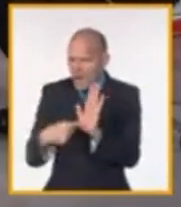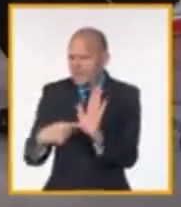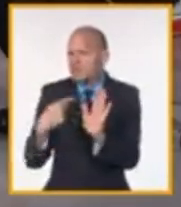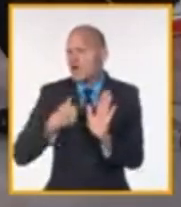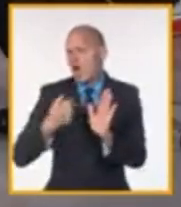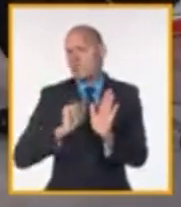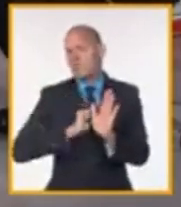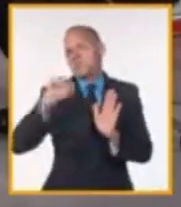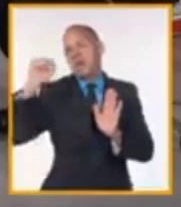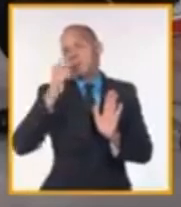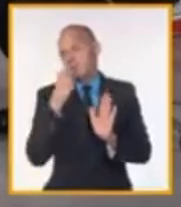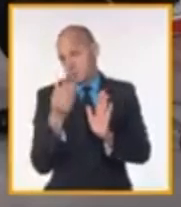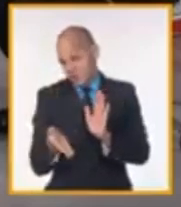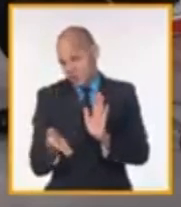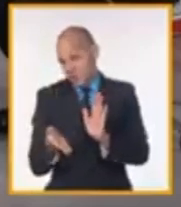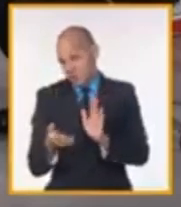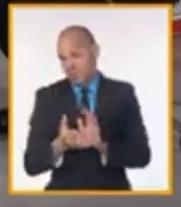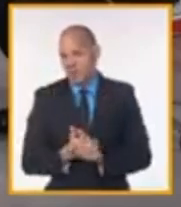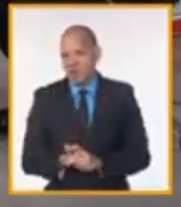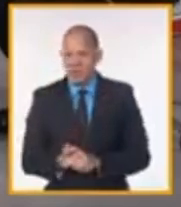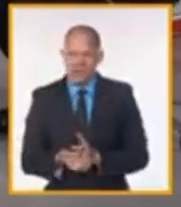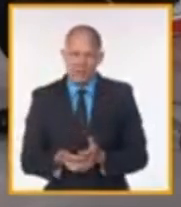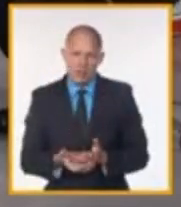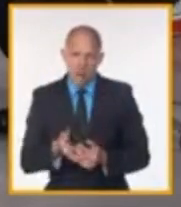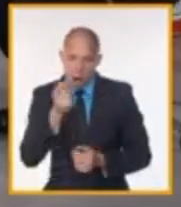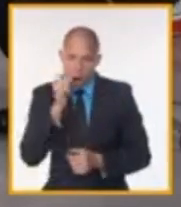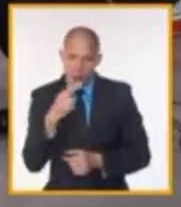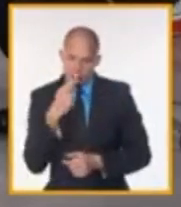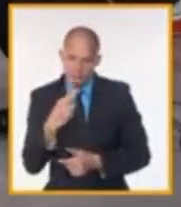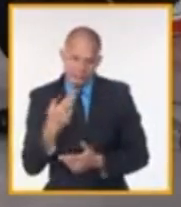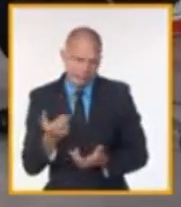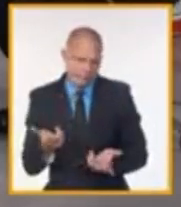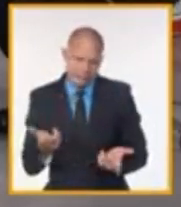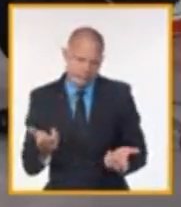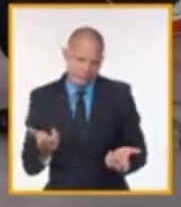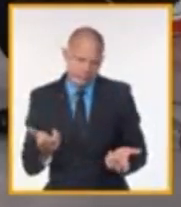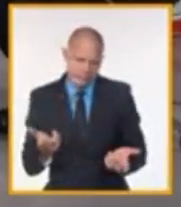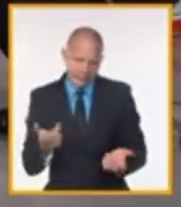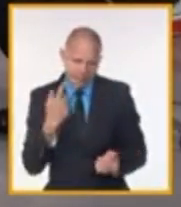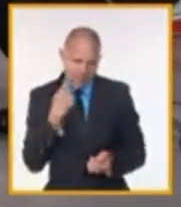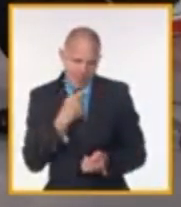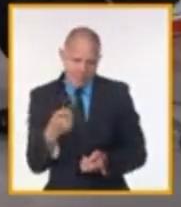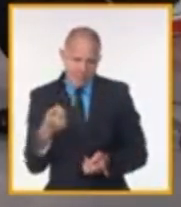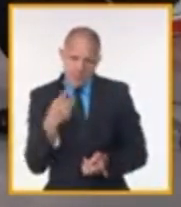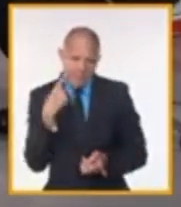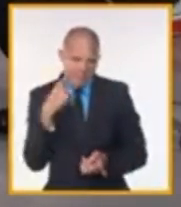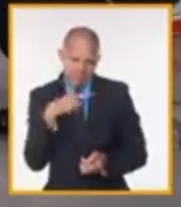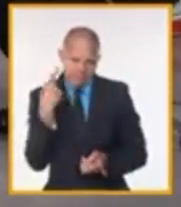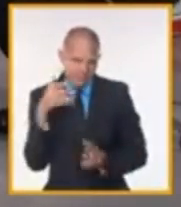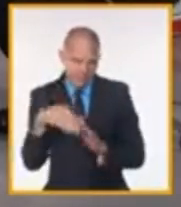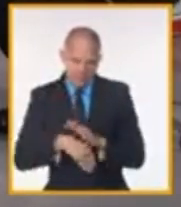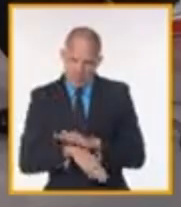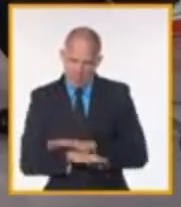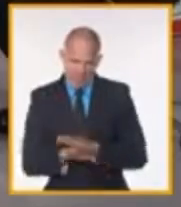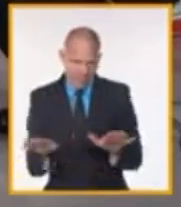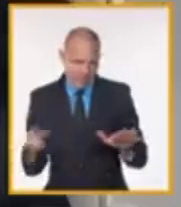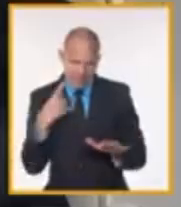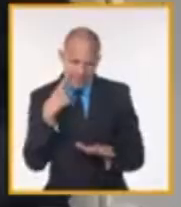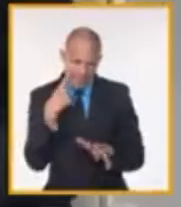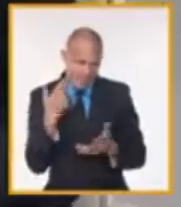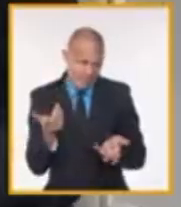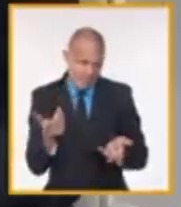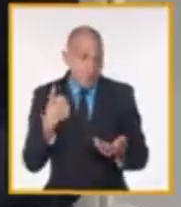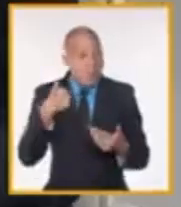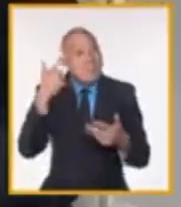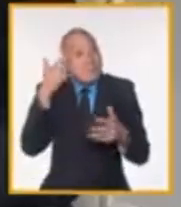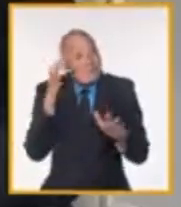a decir Oliver Claro que no todo lo contrario qué es lo que Cuál es el plan en esencia como yo lo veo